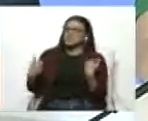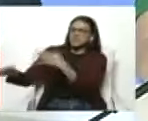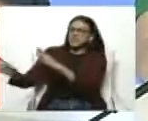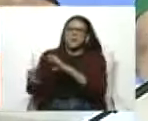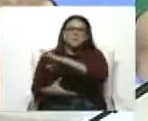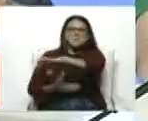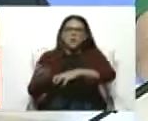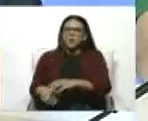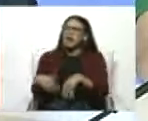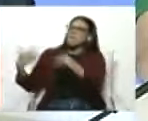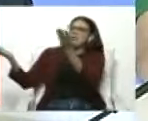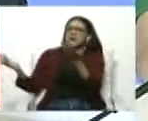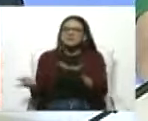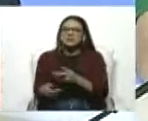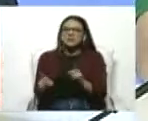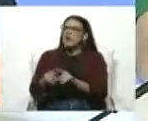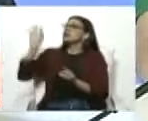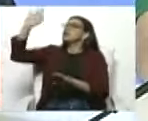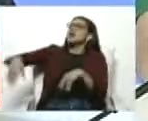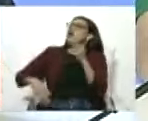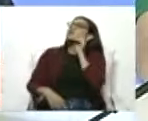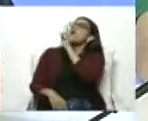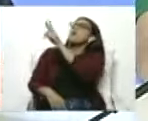la mano.